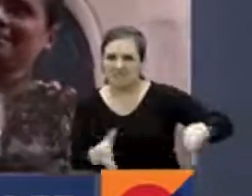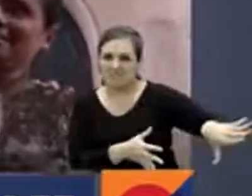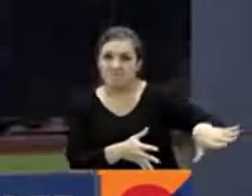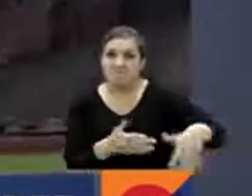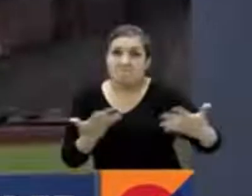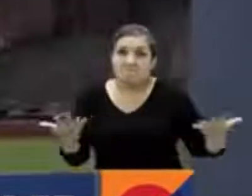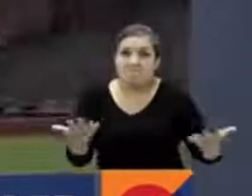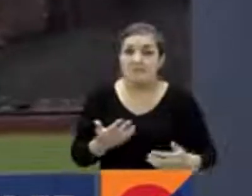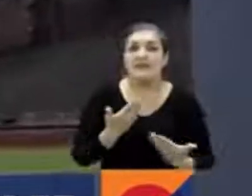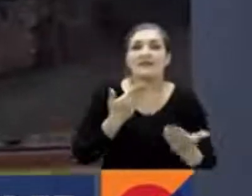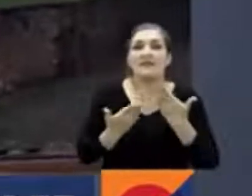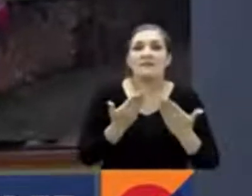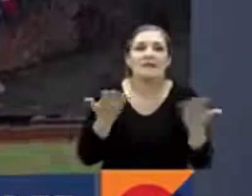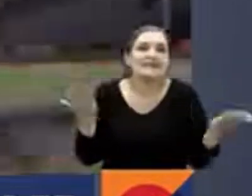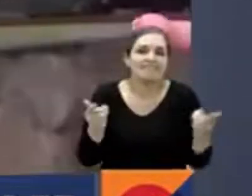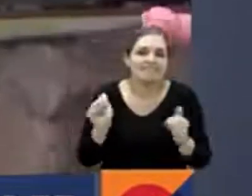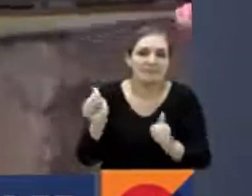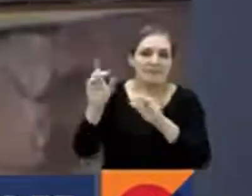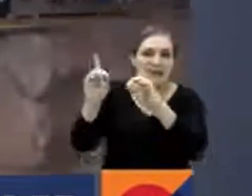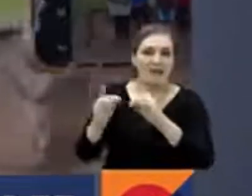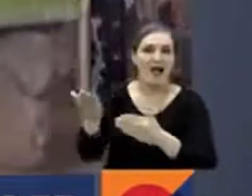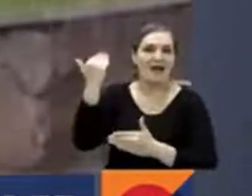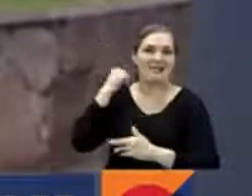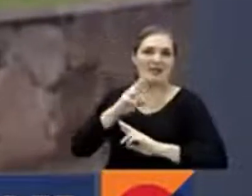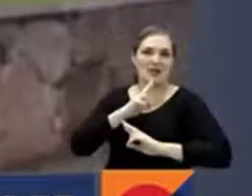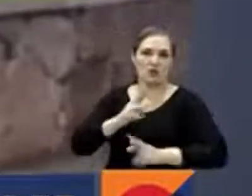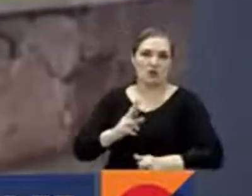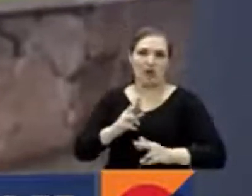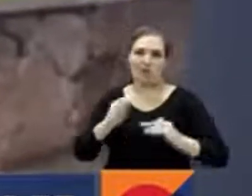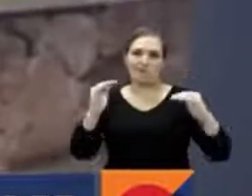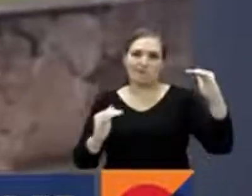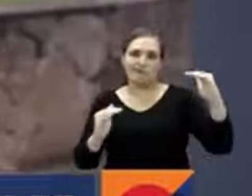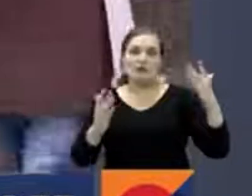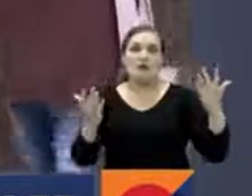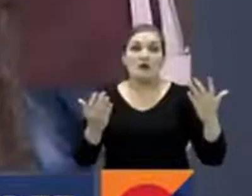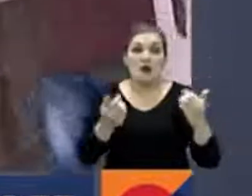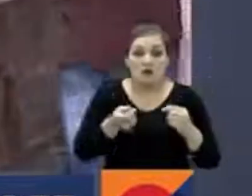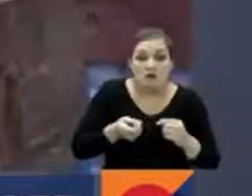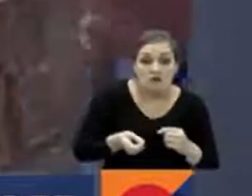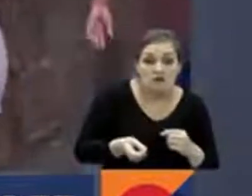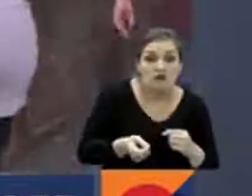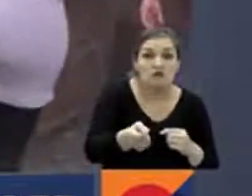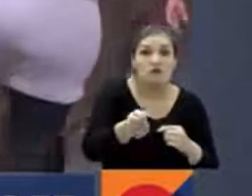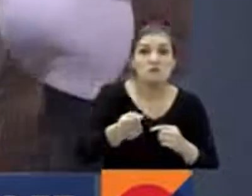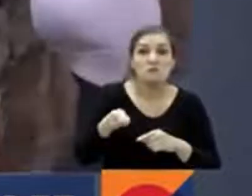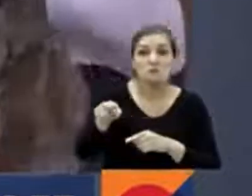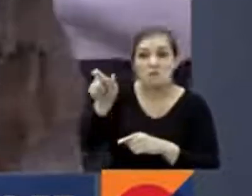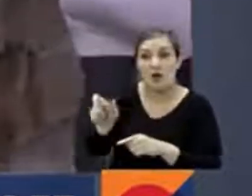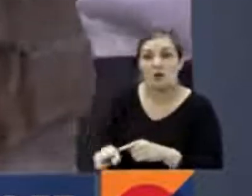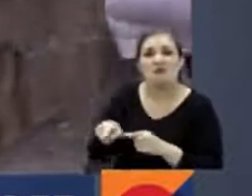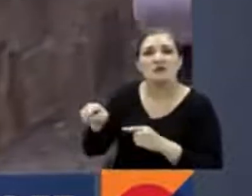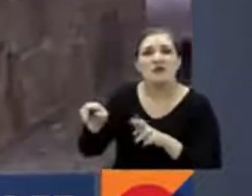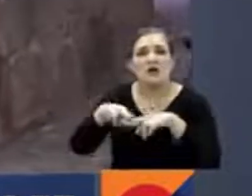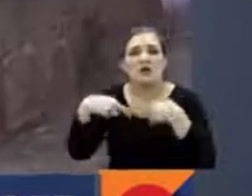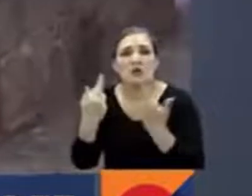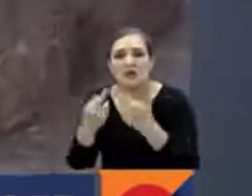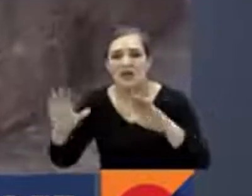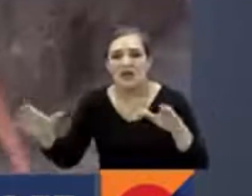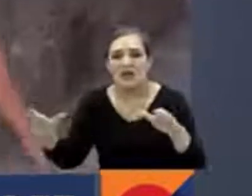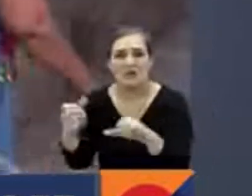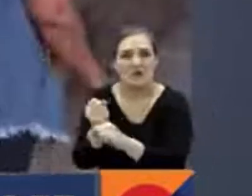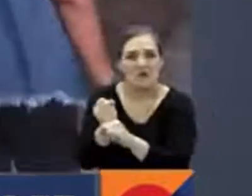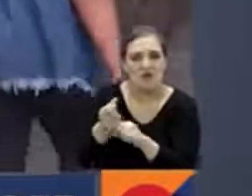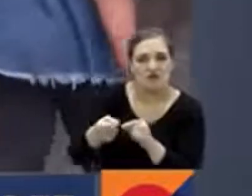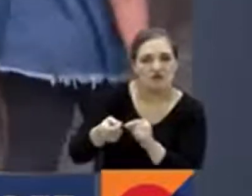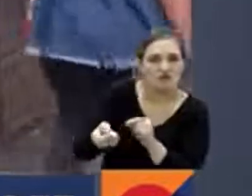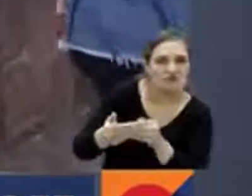elecciones el día de ayer. Por el momento, durante el día y en los próximos días, Rodolfo Hernández se estará reuniendo con su equipo de trabajo,